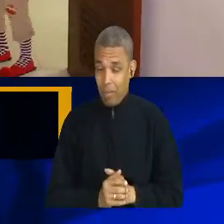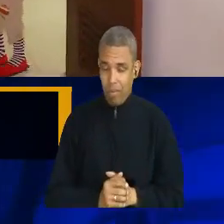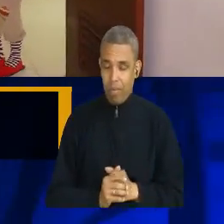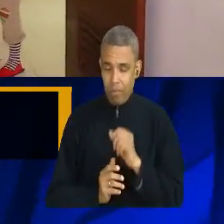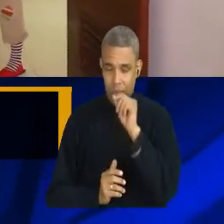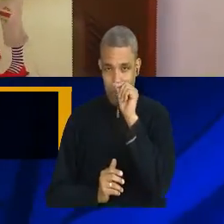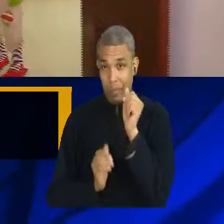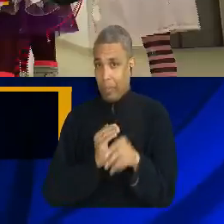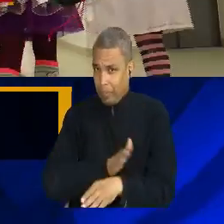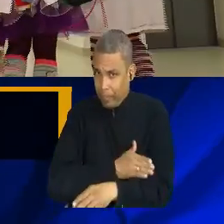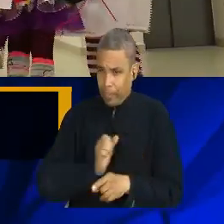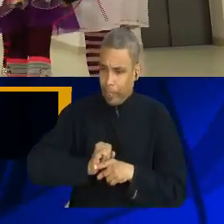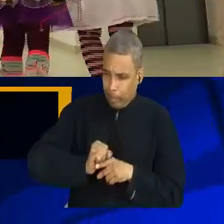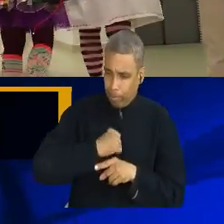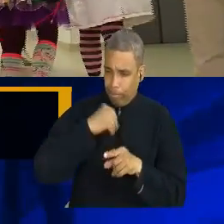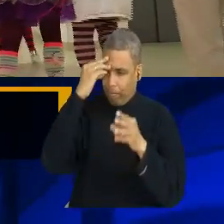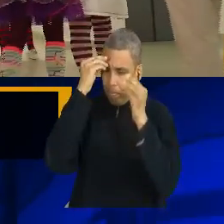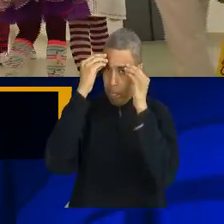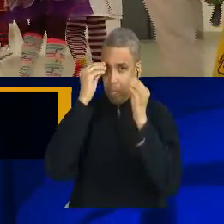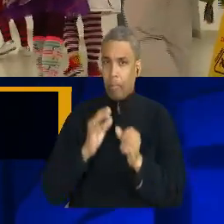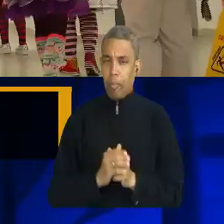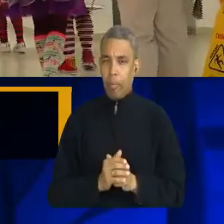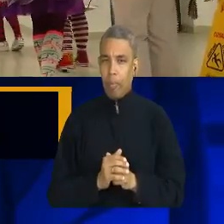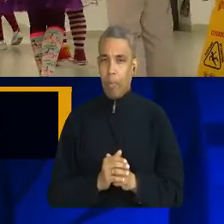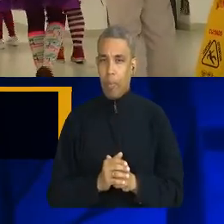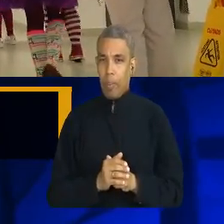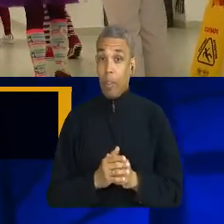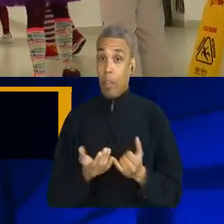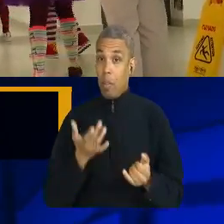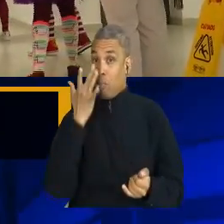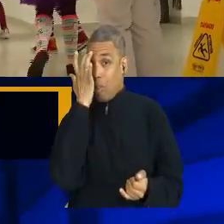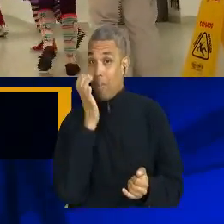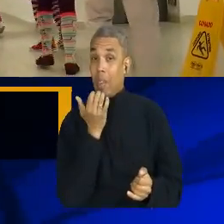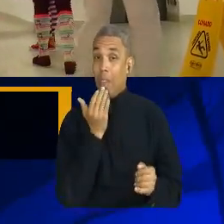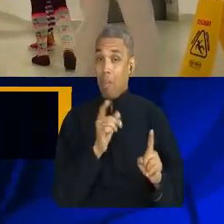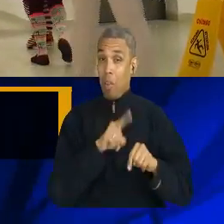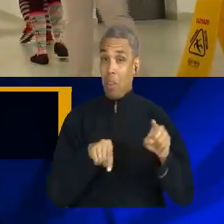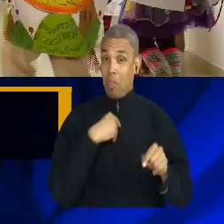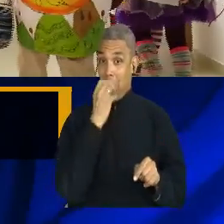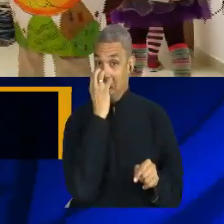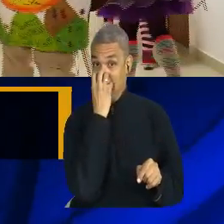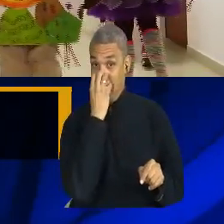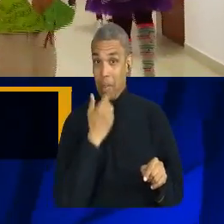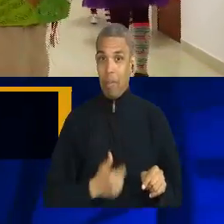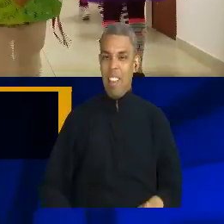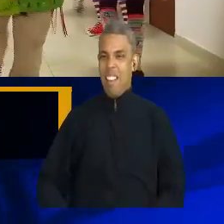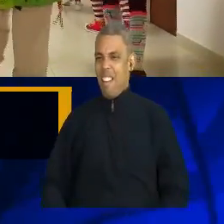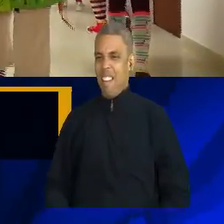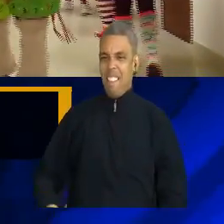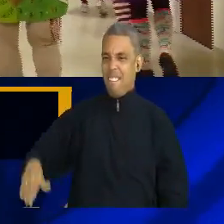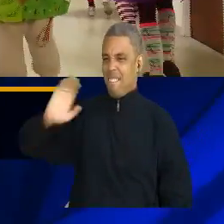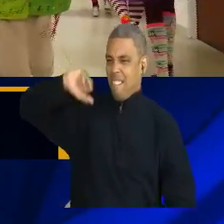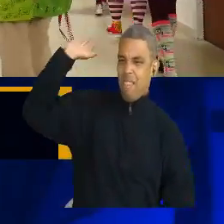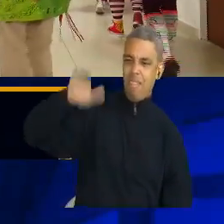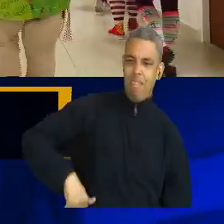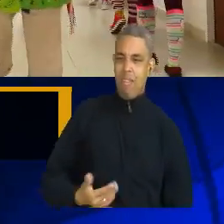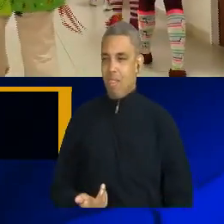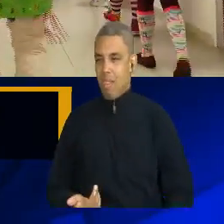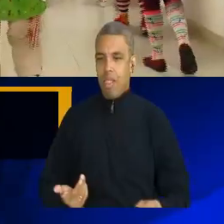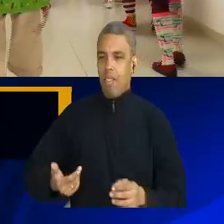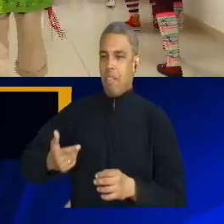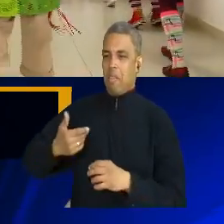nosotros no somos así, ¿sí? Entonces, y además porque muchas personas dicen, no, pero es que yo eso para eso no sirvo,